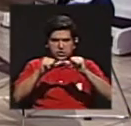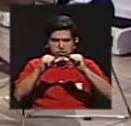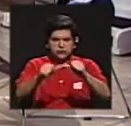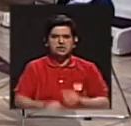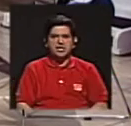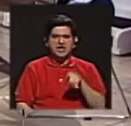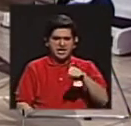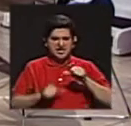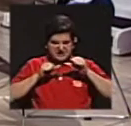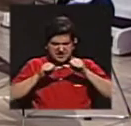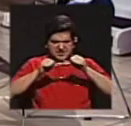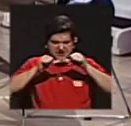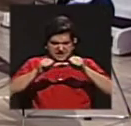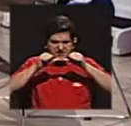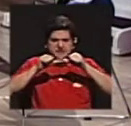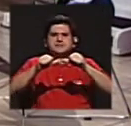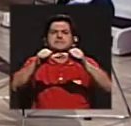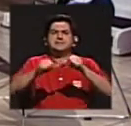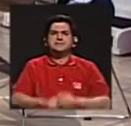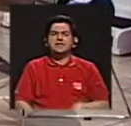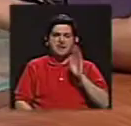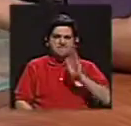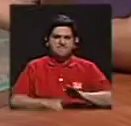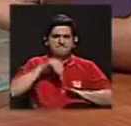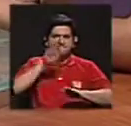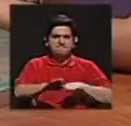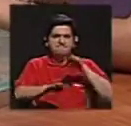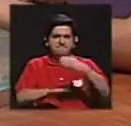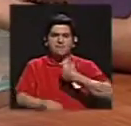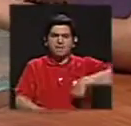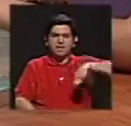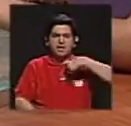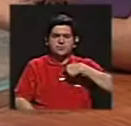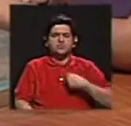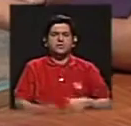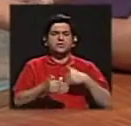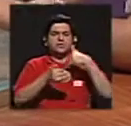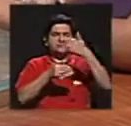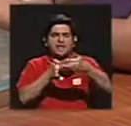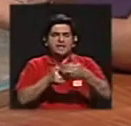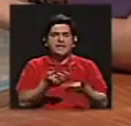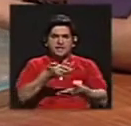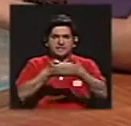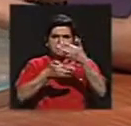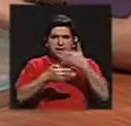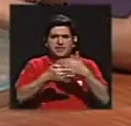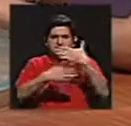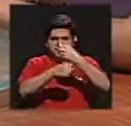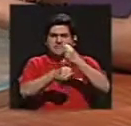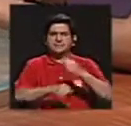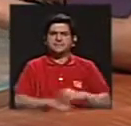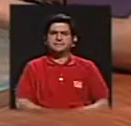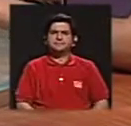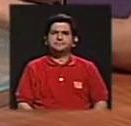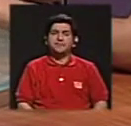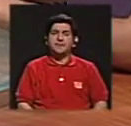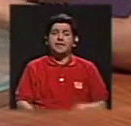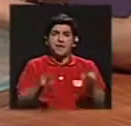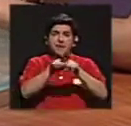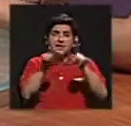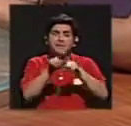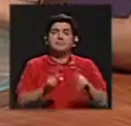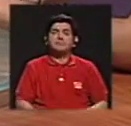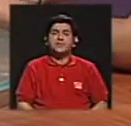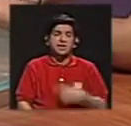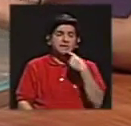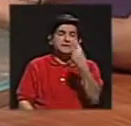poniendo el pie sobre la huella que estamos dejando las demás. Y por otro lado, también quería hacer